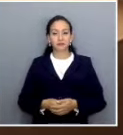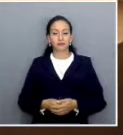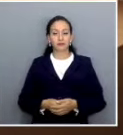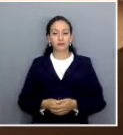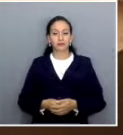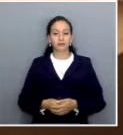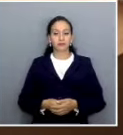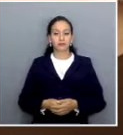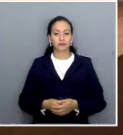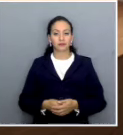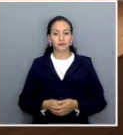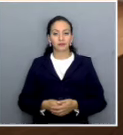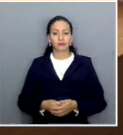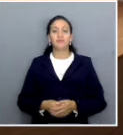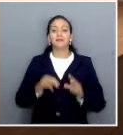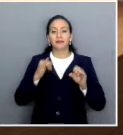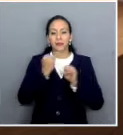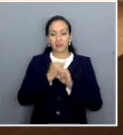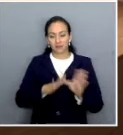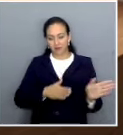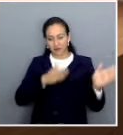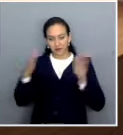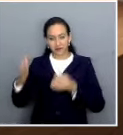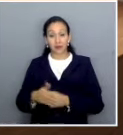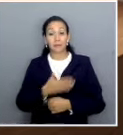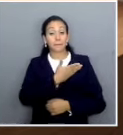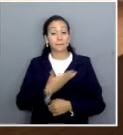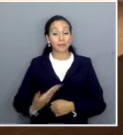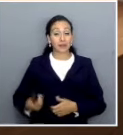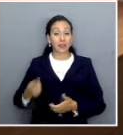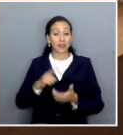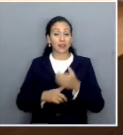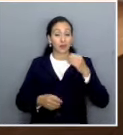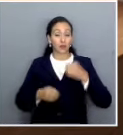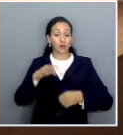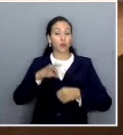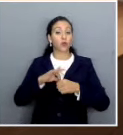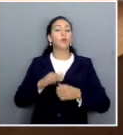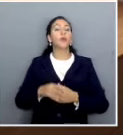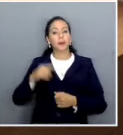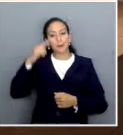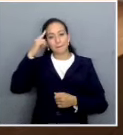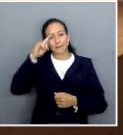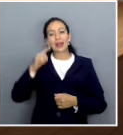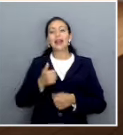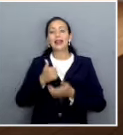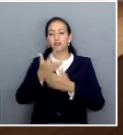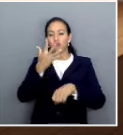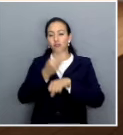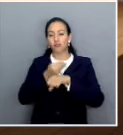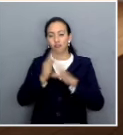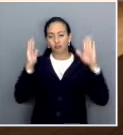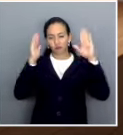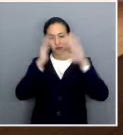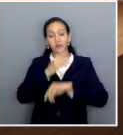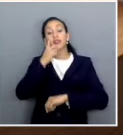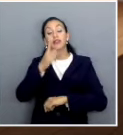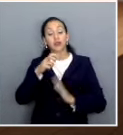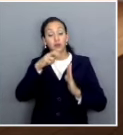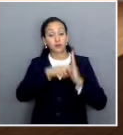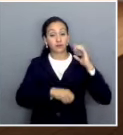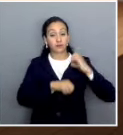En otra información, el presidente del Tribunal Federal de Conciliación y Arbitraje indicó que en la reforma judicial falta integrar